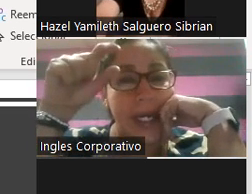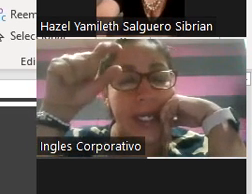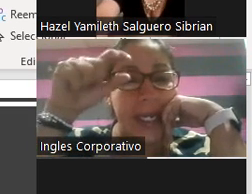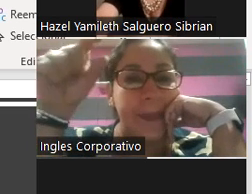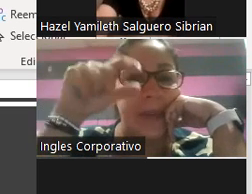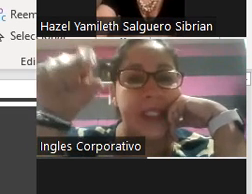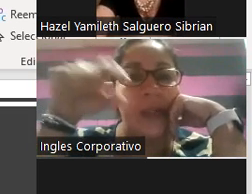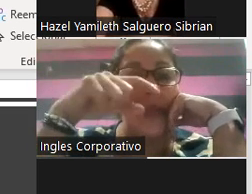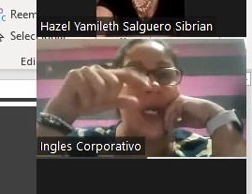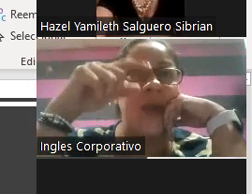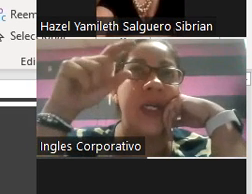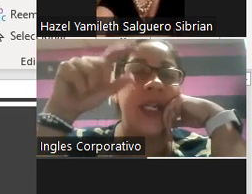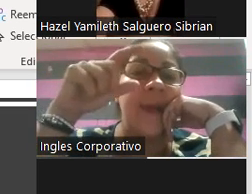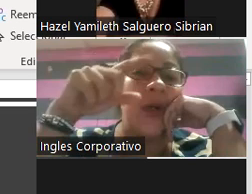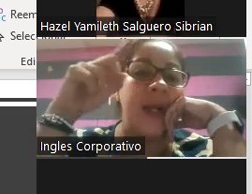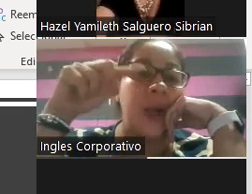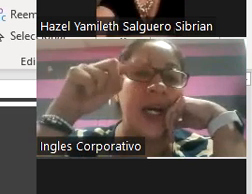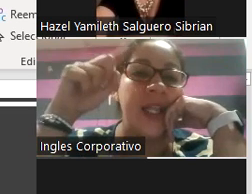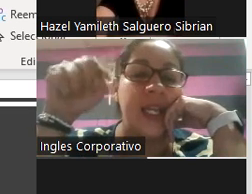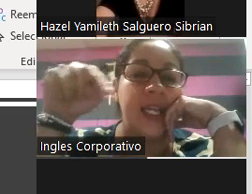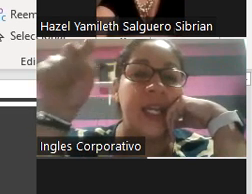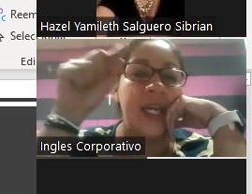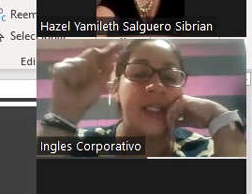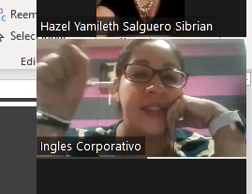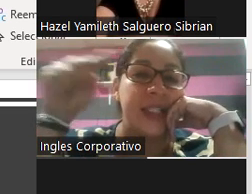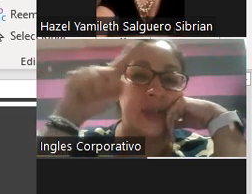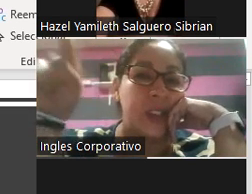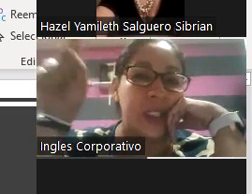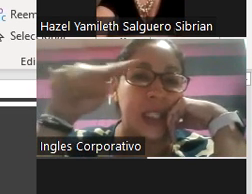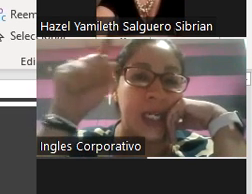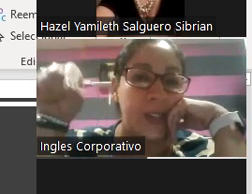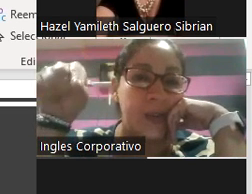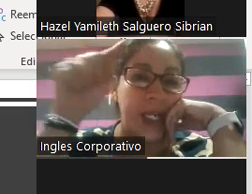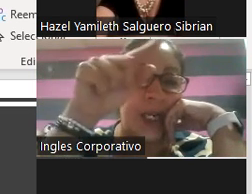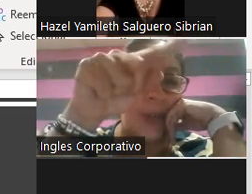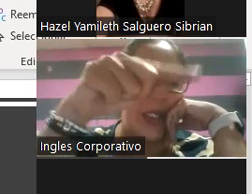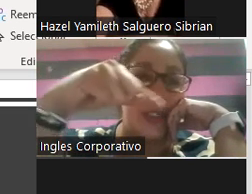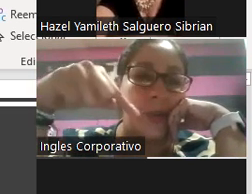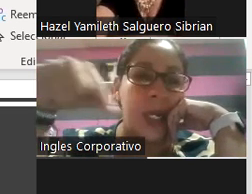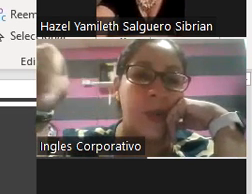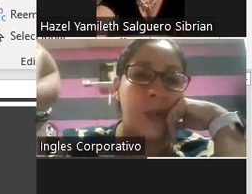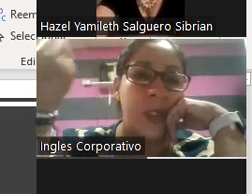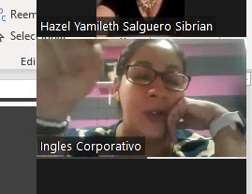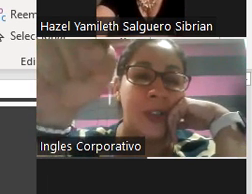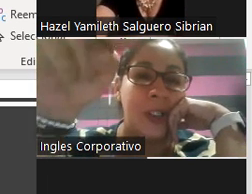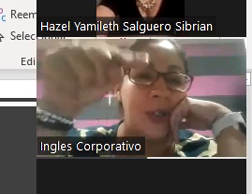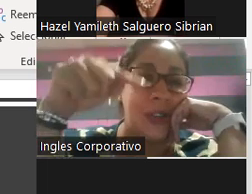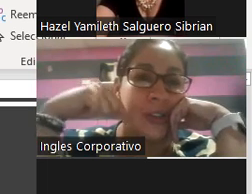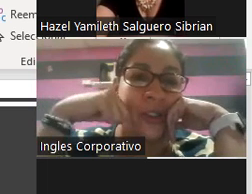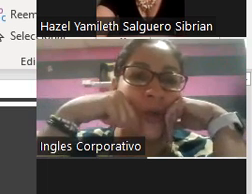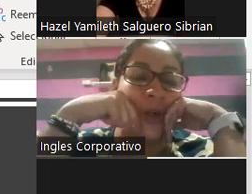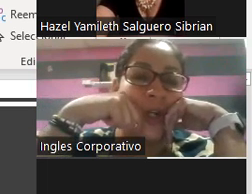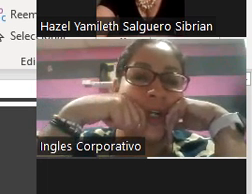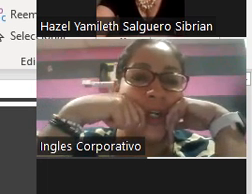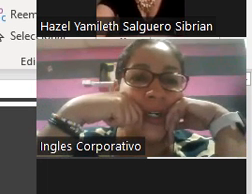lupa le permite al usuario que digamos la almohada gire a 360 grados o sea que la pueda ver de un ángulo de otro de